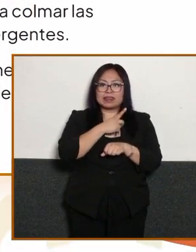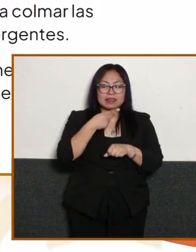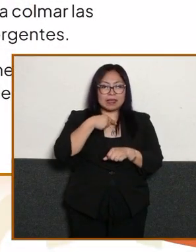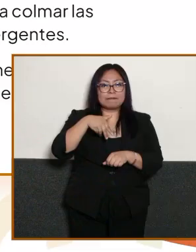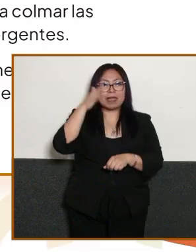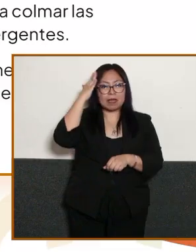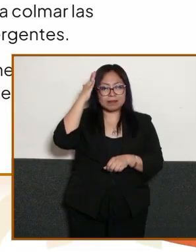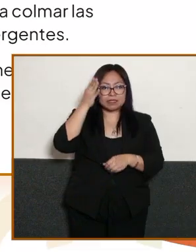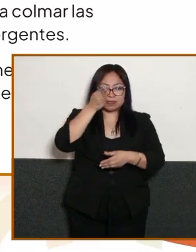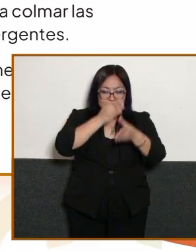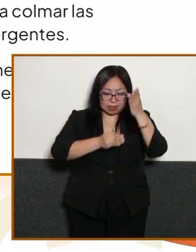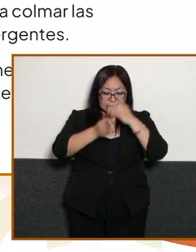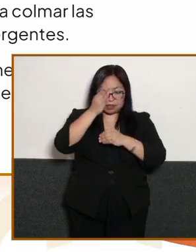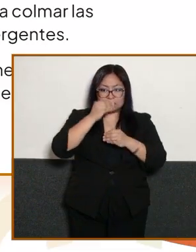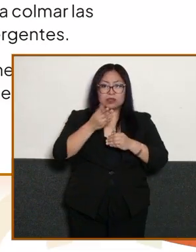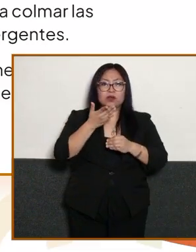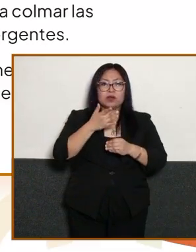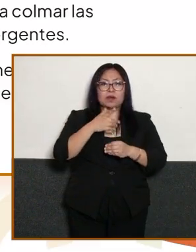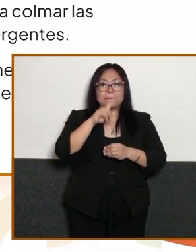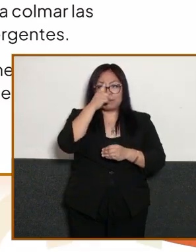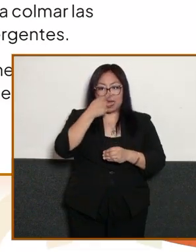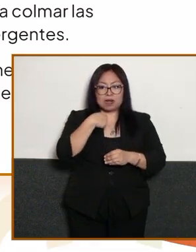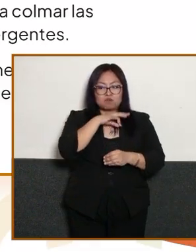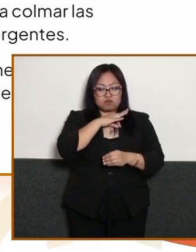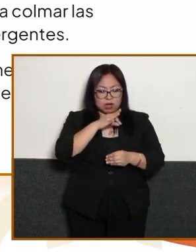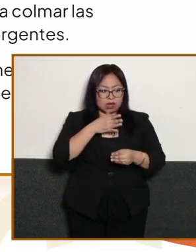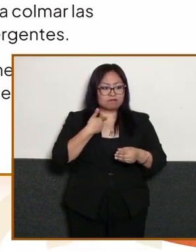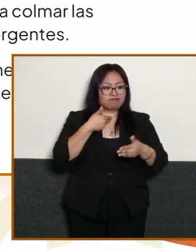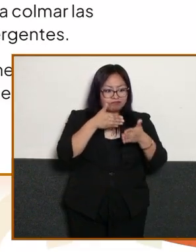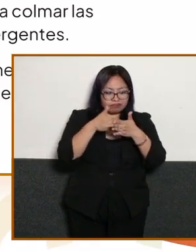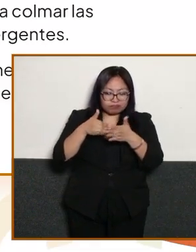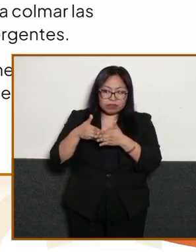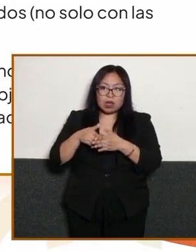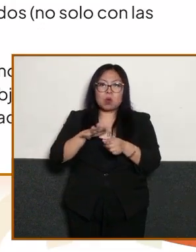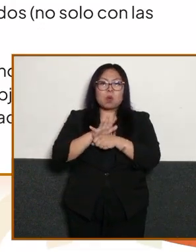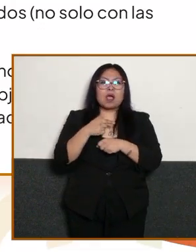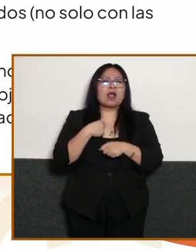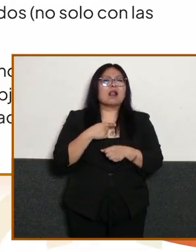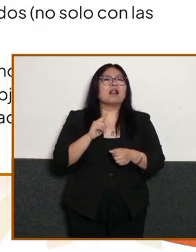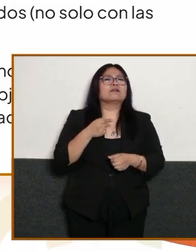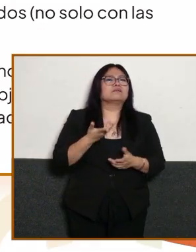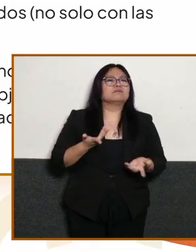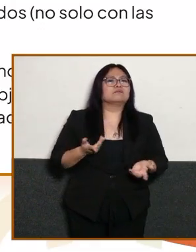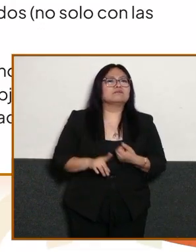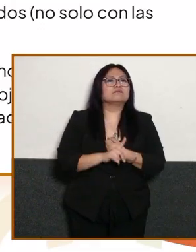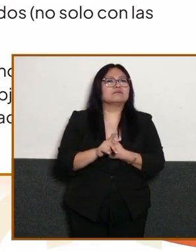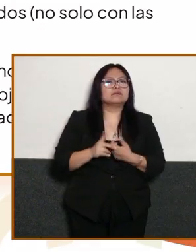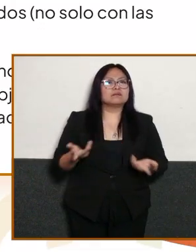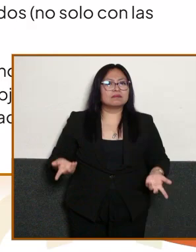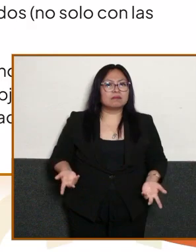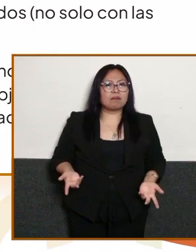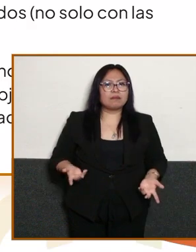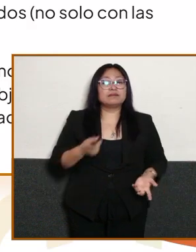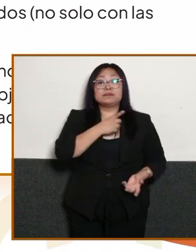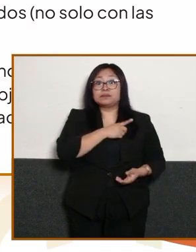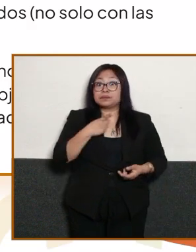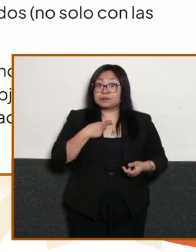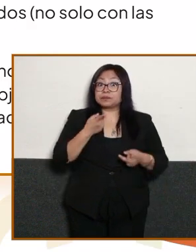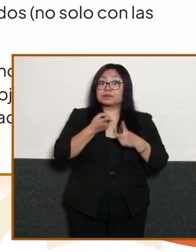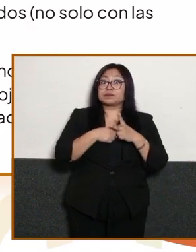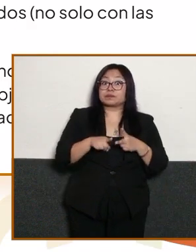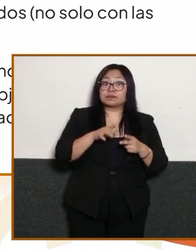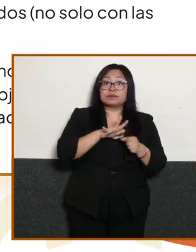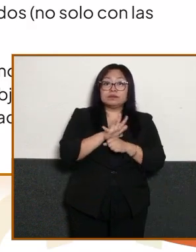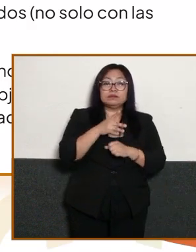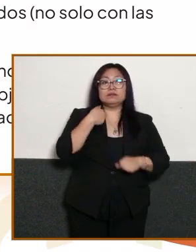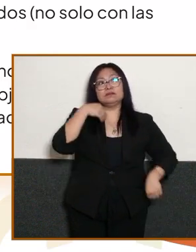capacitarnos y aprender un montón de cosas para enfrentar este futuro que no sabemos cómo será. Hay que empezar a ver cuáles son